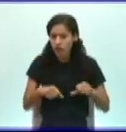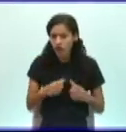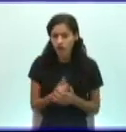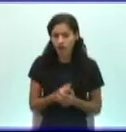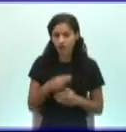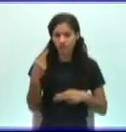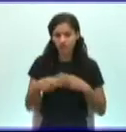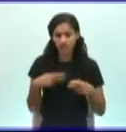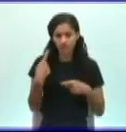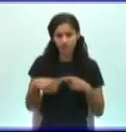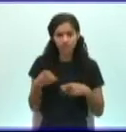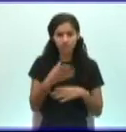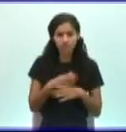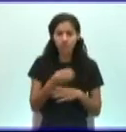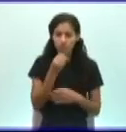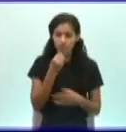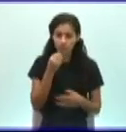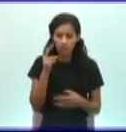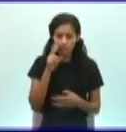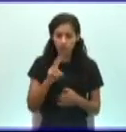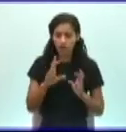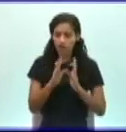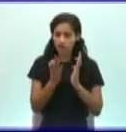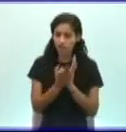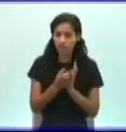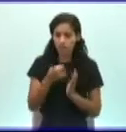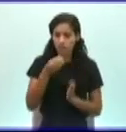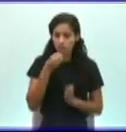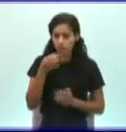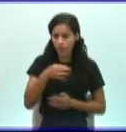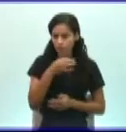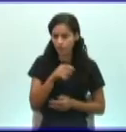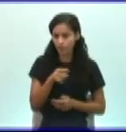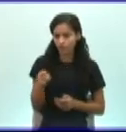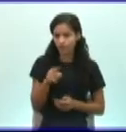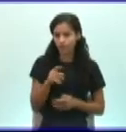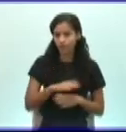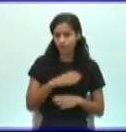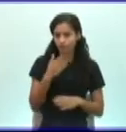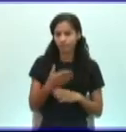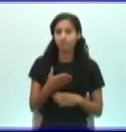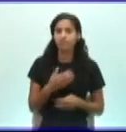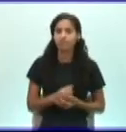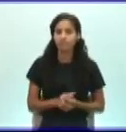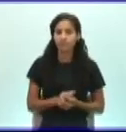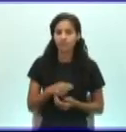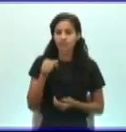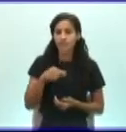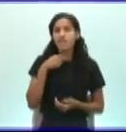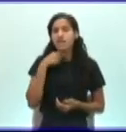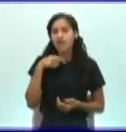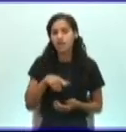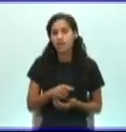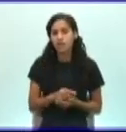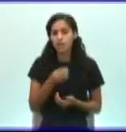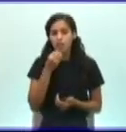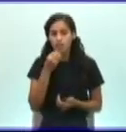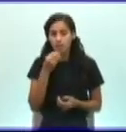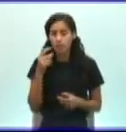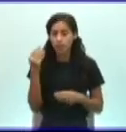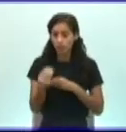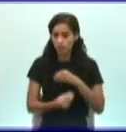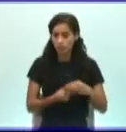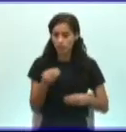otros significados que sus familiares podrán explicarles después. En este caso, podemos